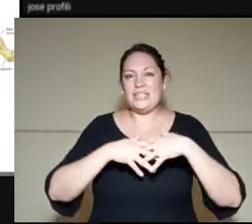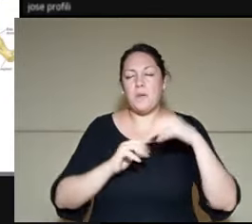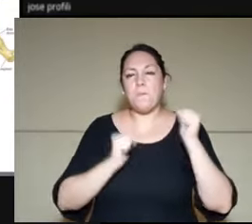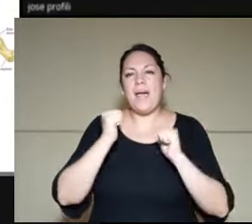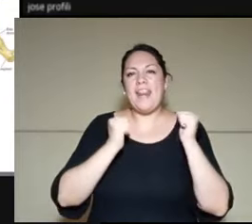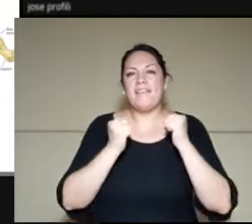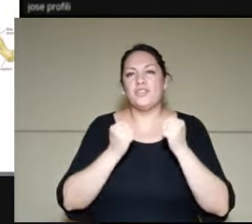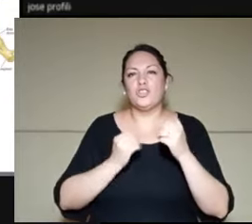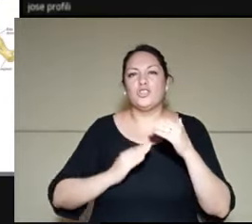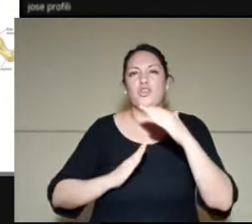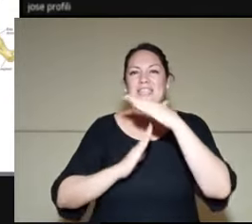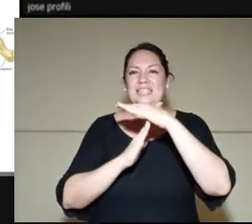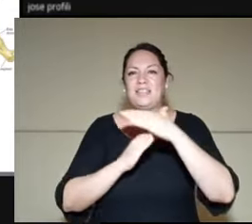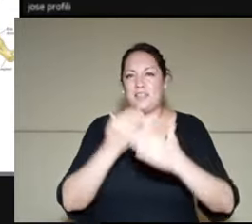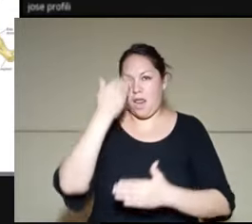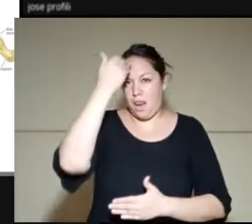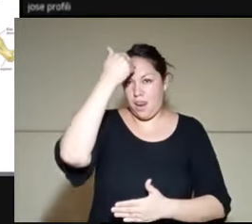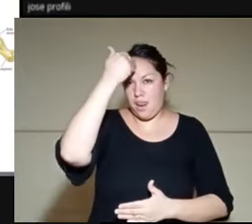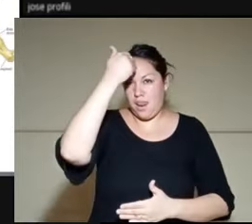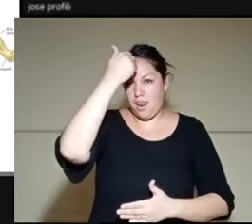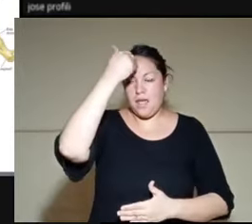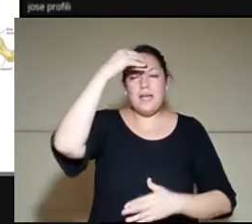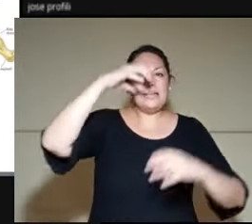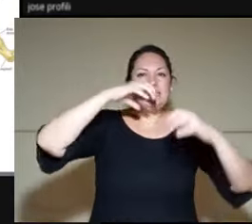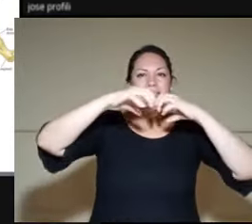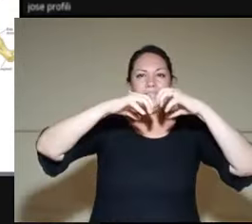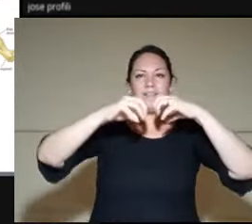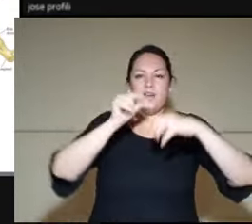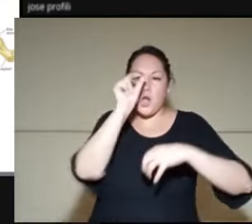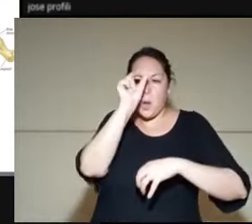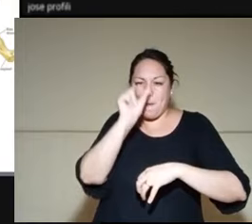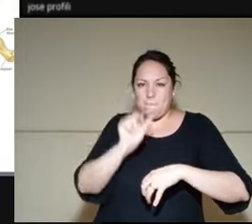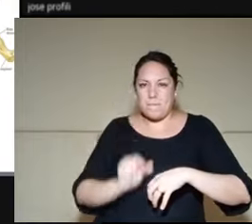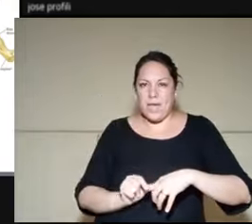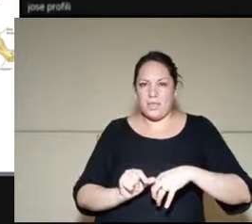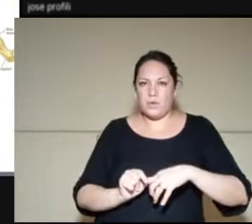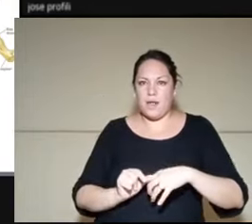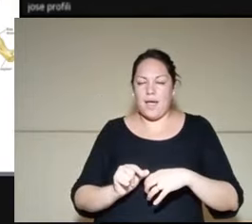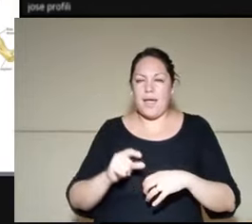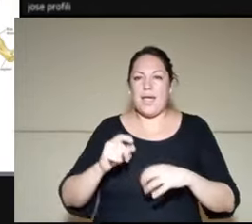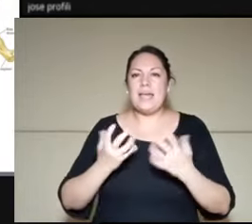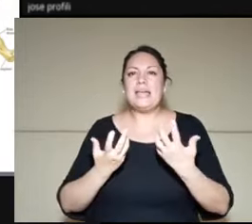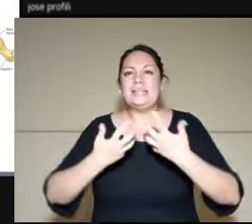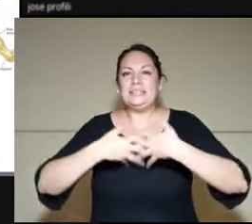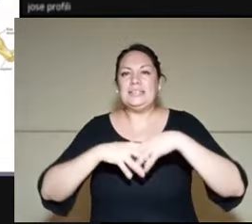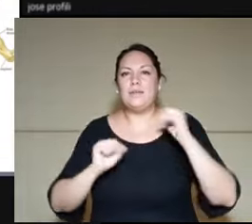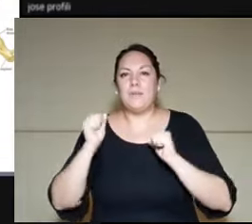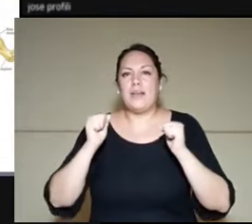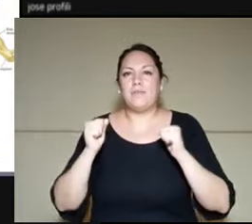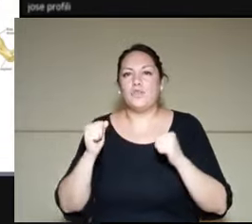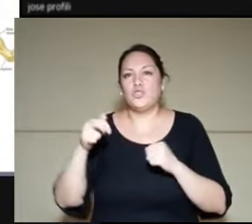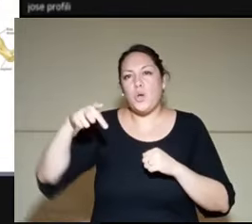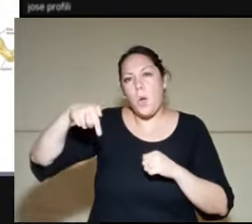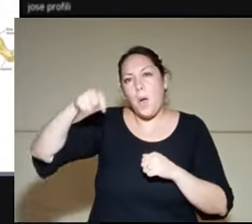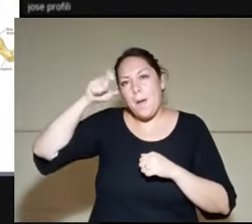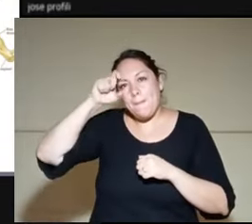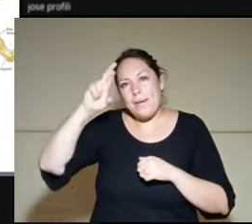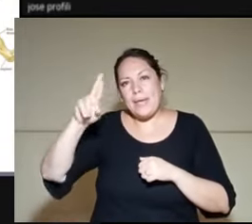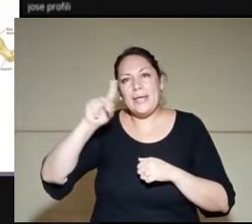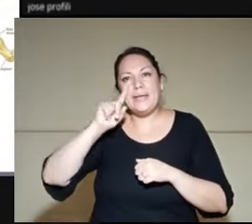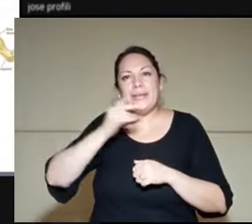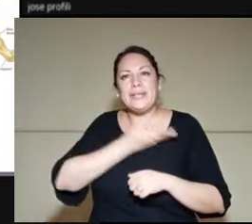médula, central. Y periférico es toda la parte del sistema nervioso que sale hacia